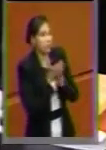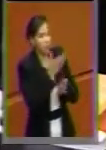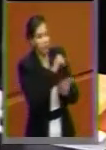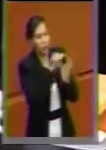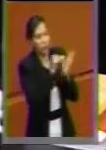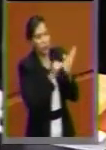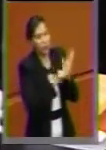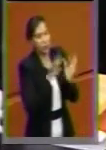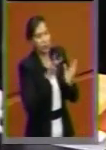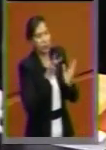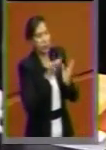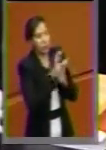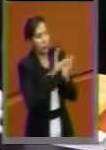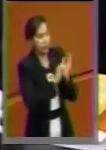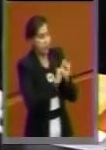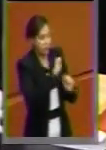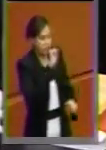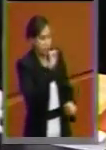constitucional